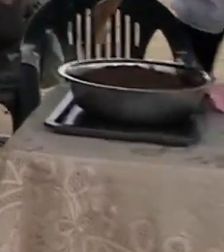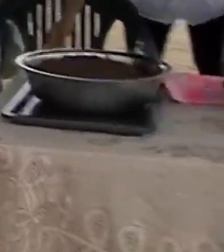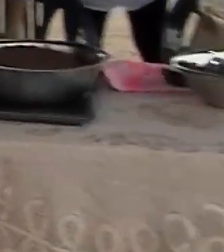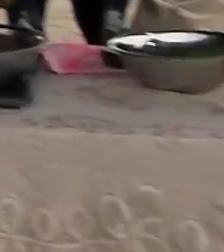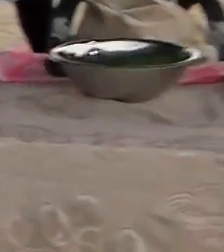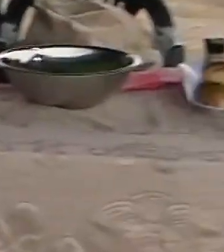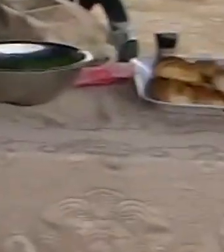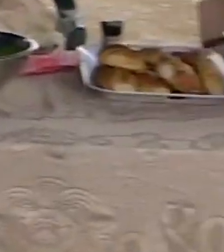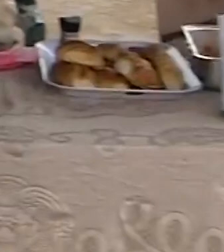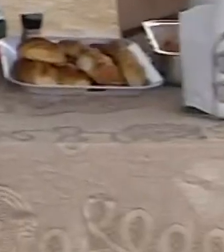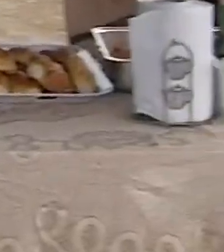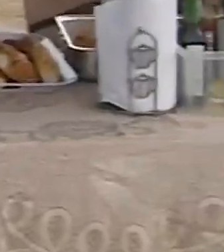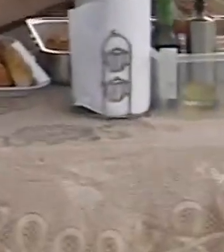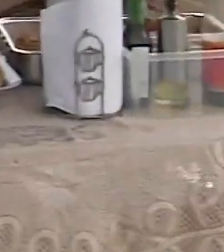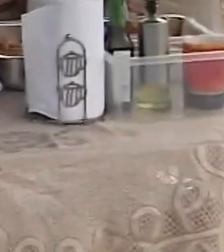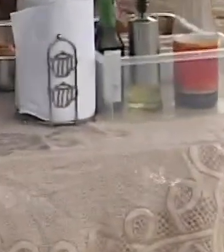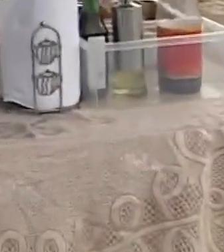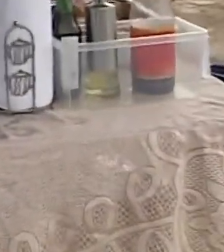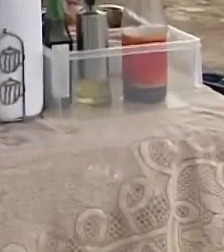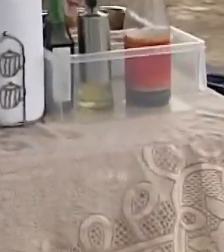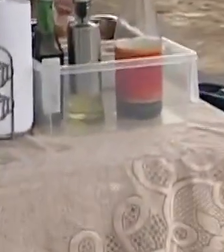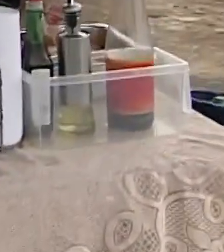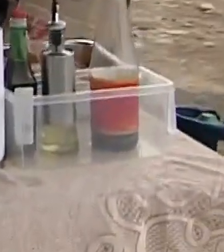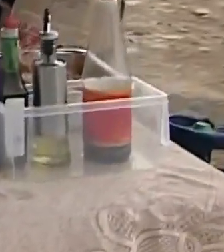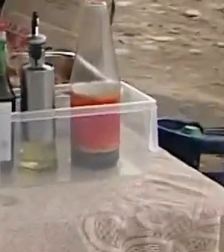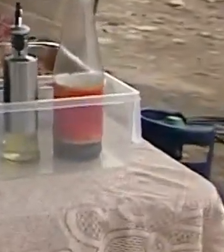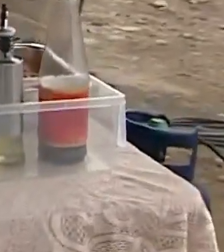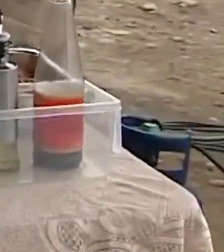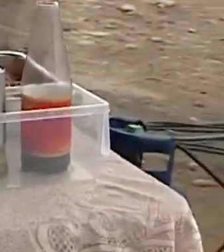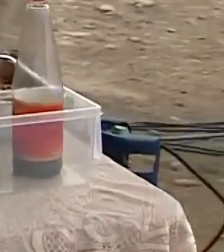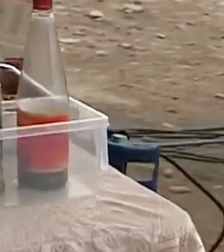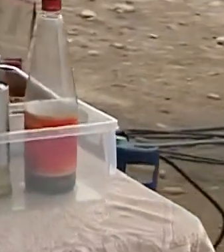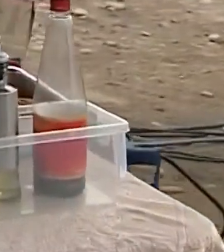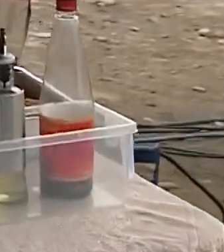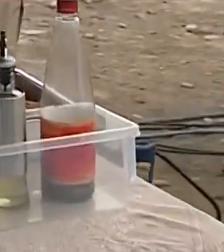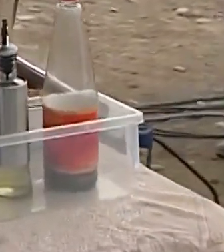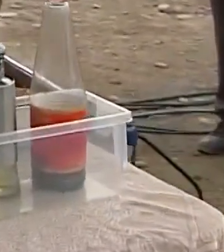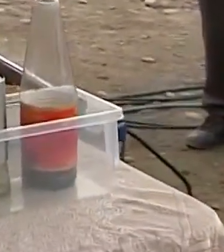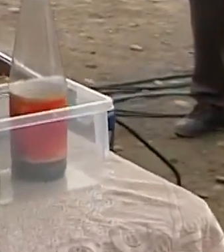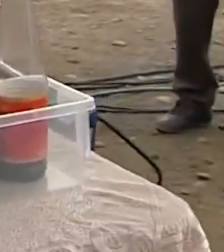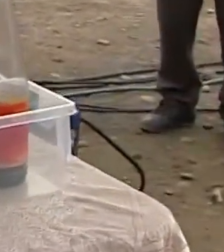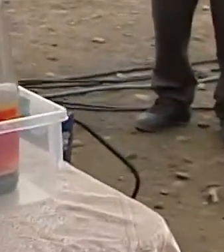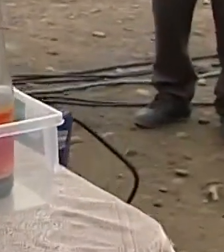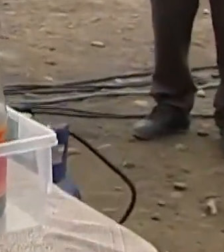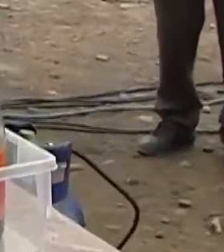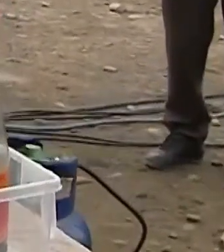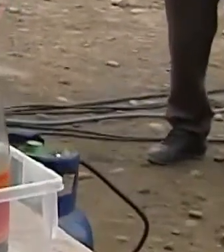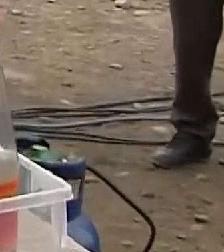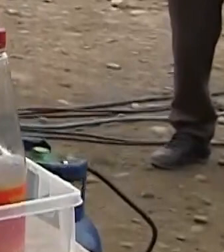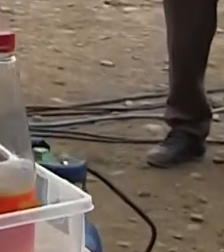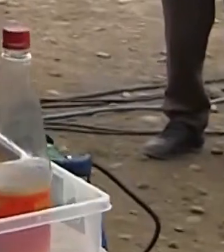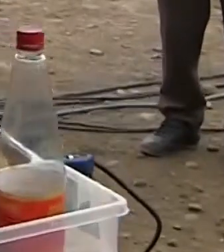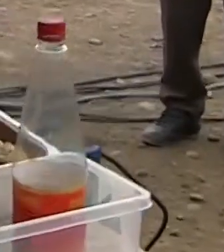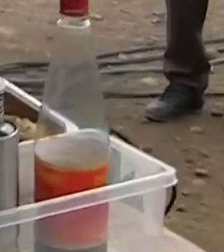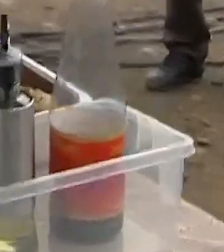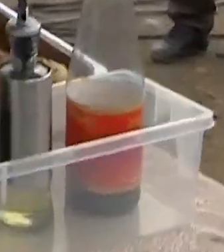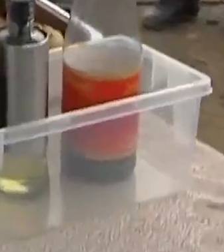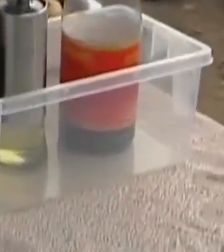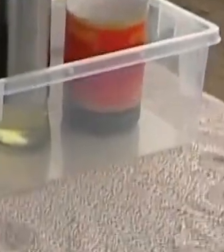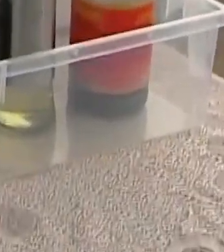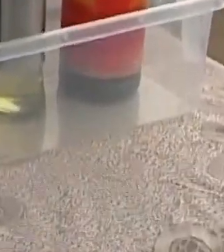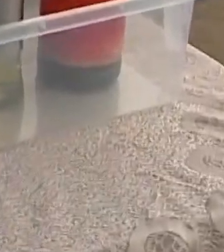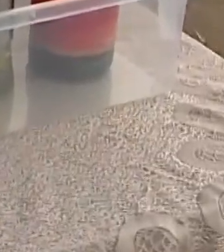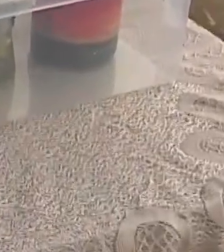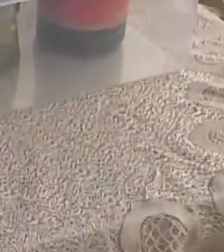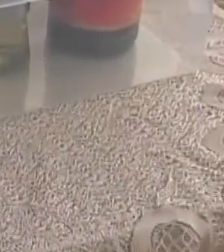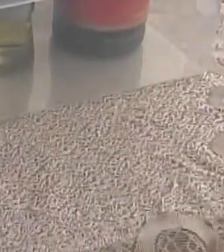tenemos no solamente es una muestra de lo que se puede hacer, sino también acciones demostrativas, porque a veces pues los niños tienen ciertos reparos